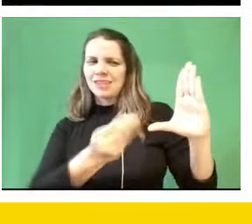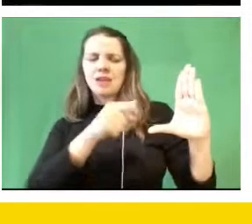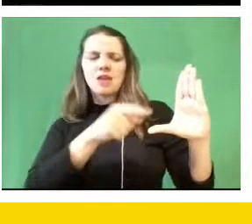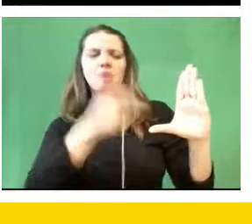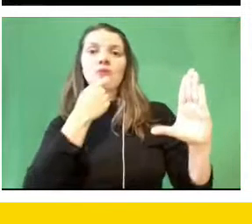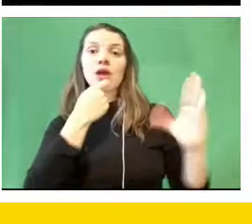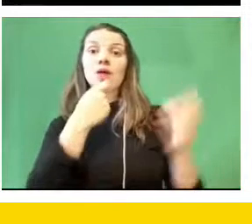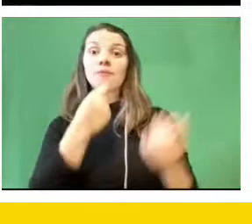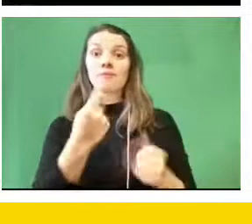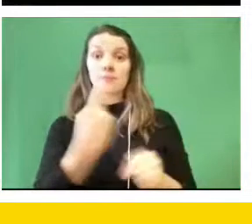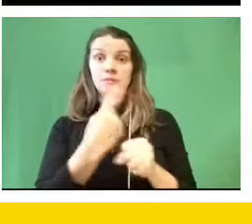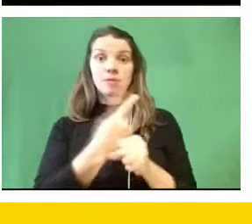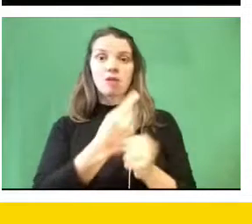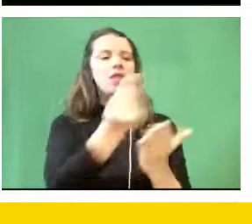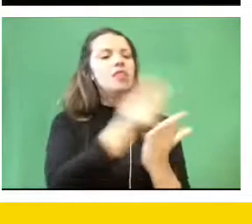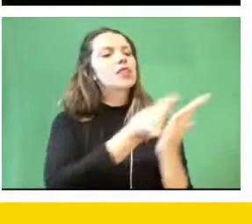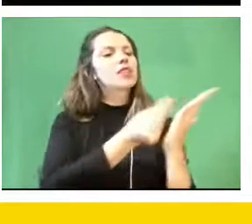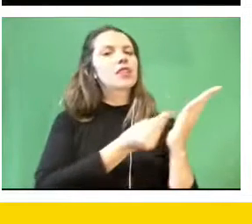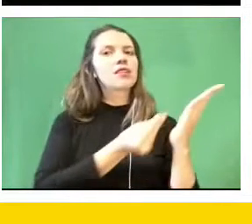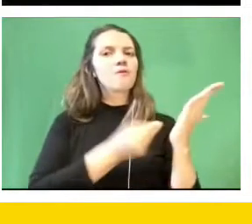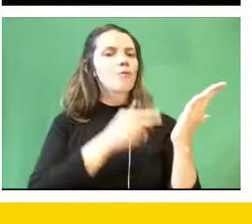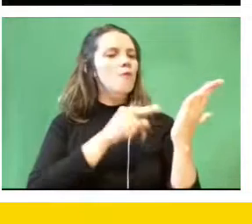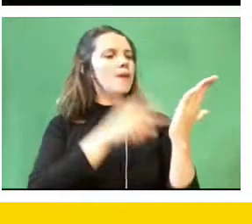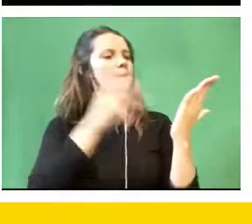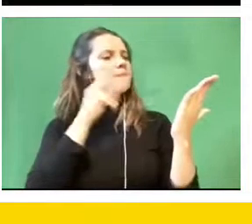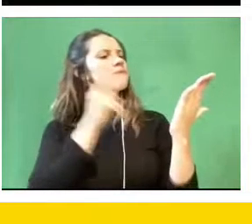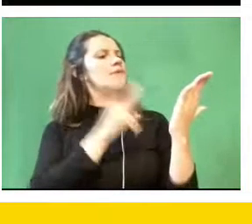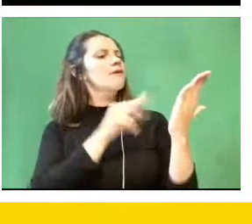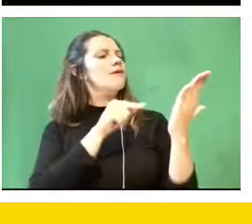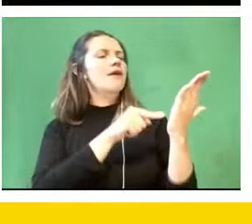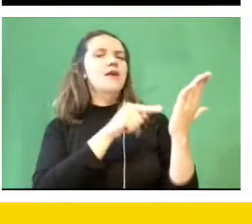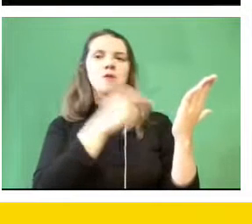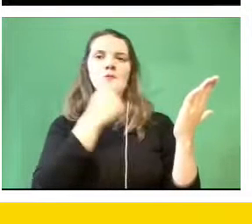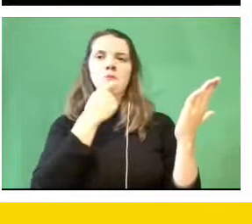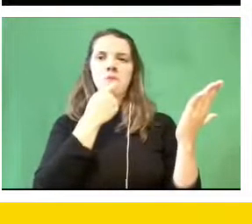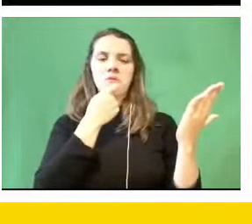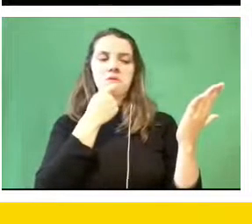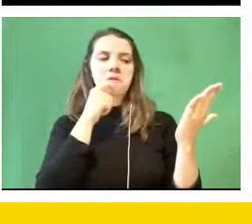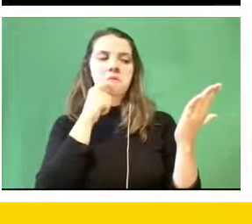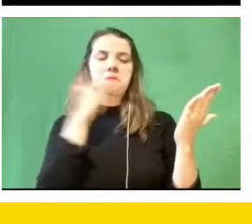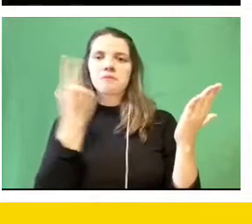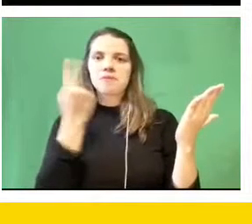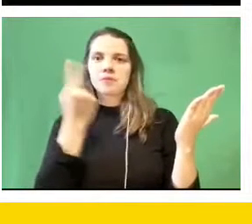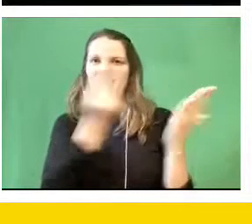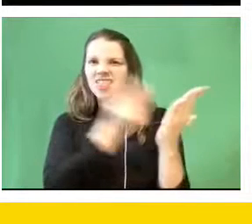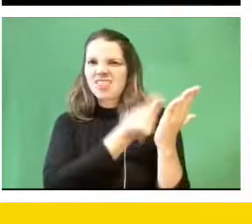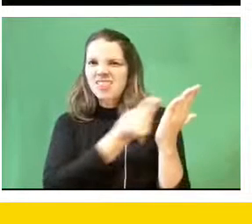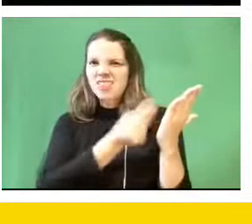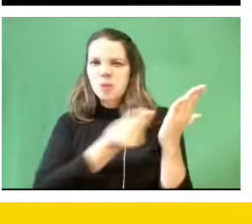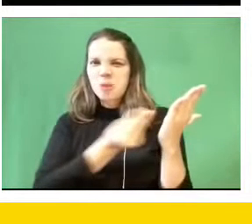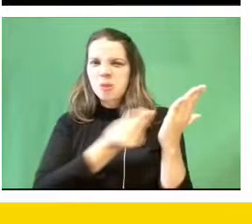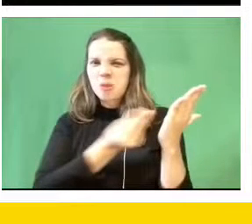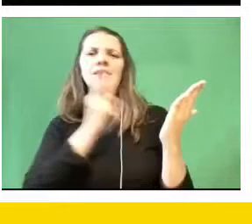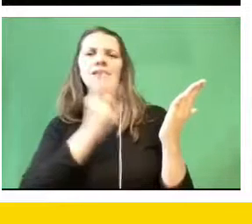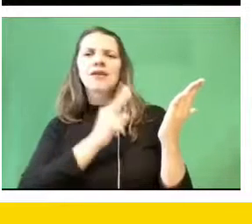lo interpretaba y buscaba significados y juicios de valor de estos dibujos.